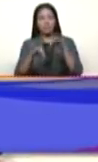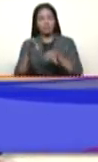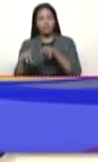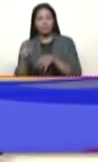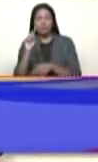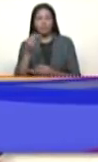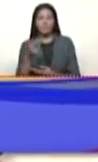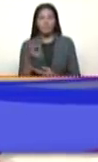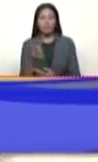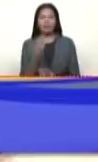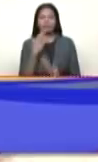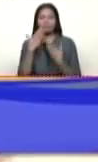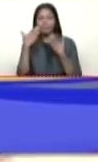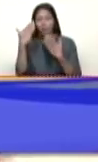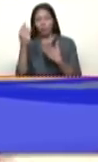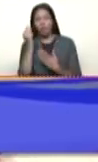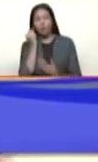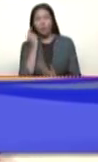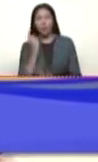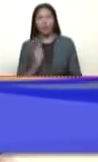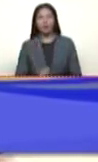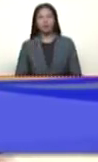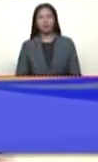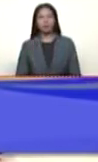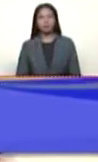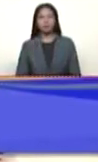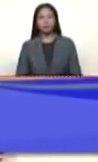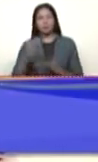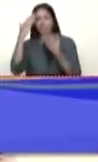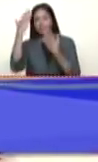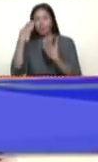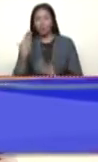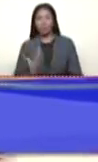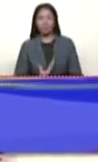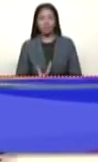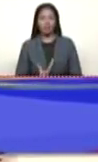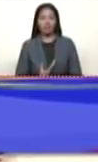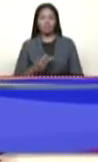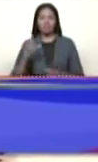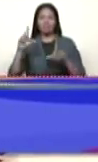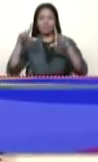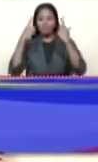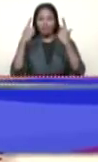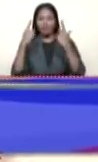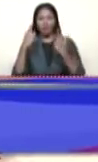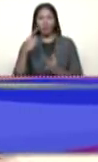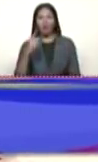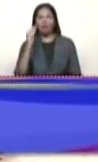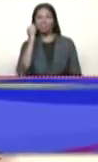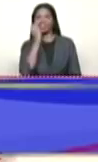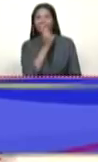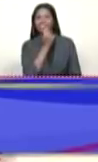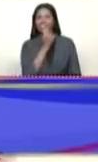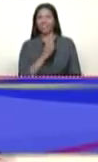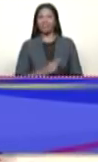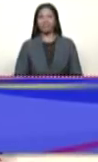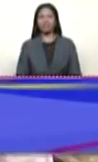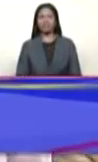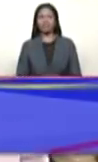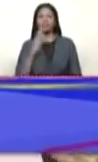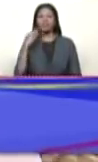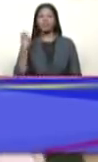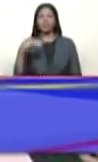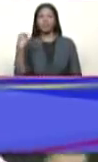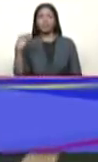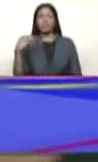Urbana, Mayerlin Arias, el alcalde de La Guaira, Alejandro Terán,